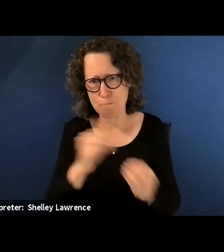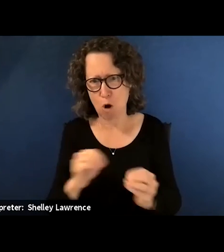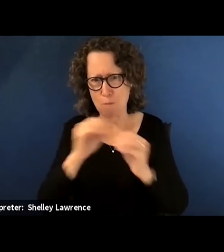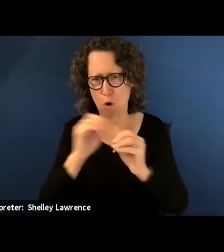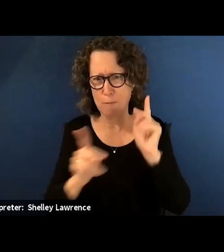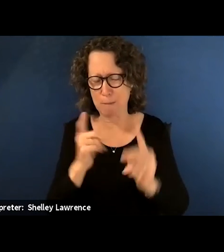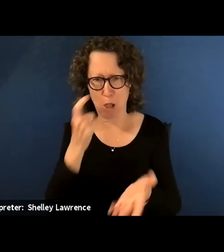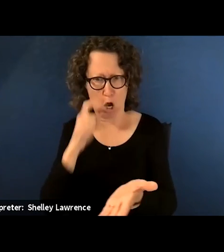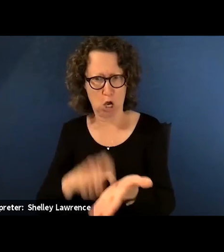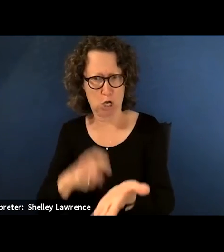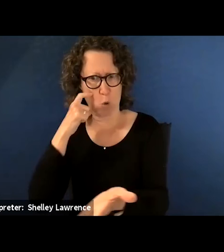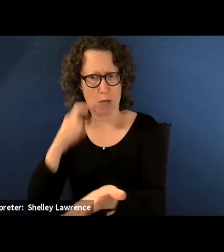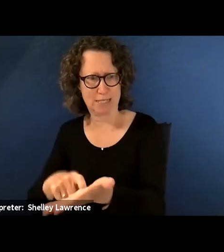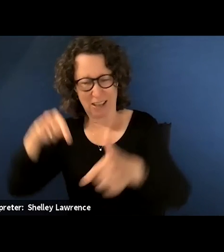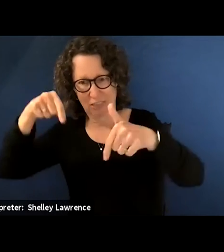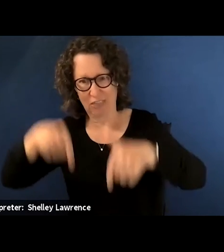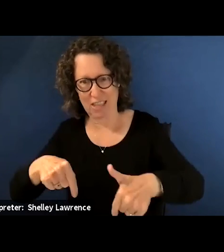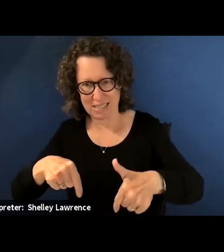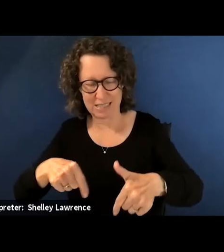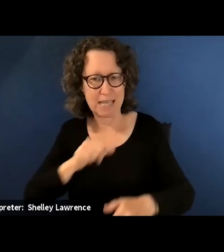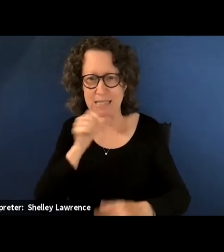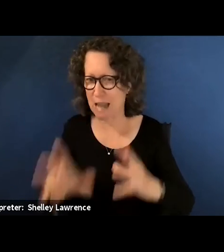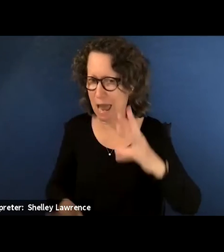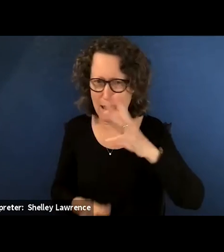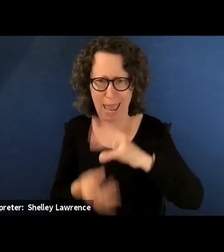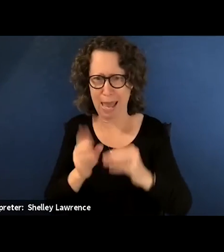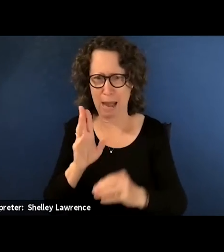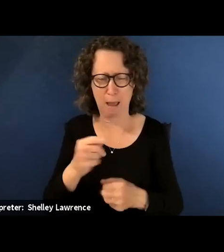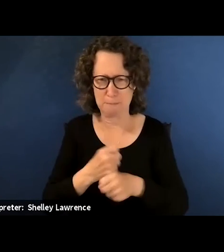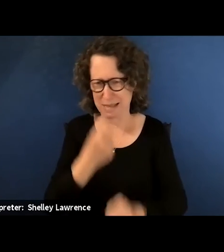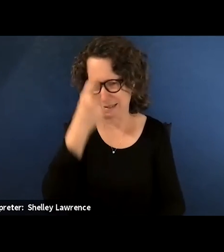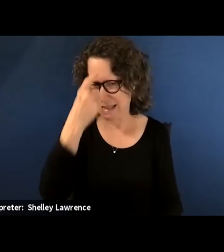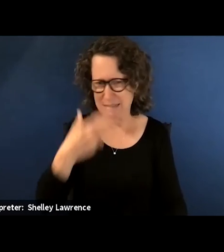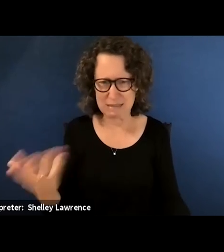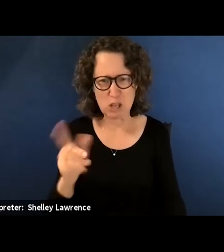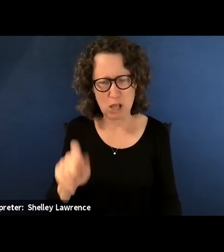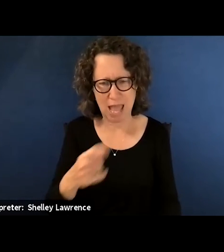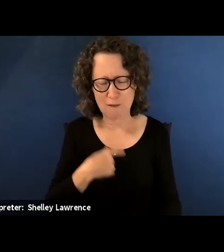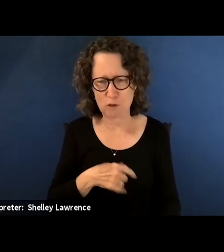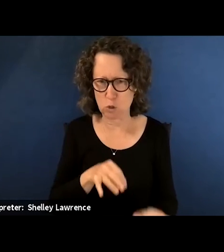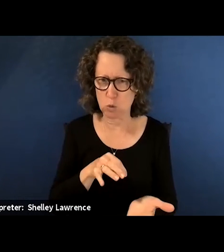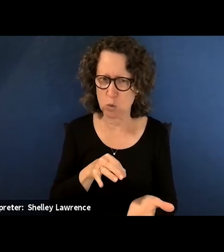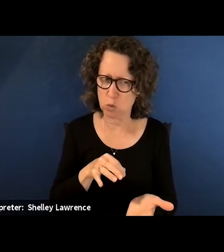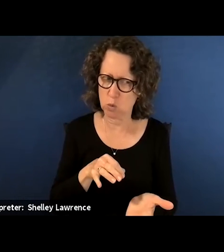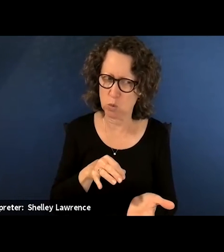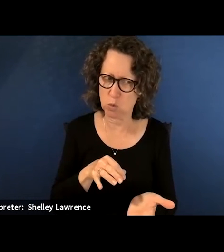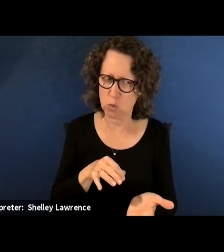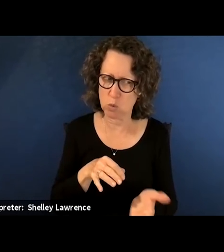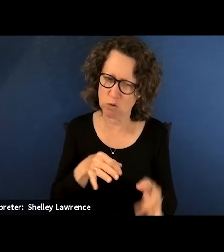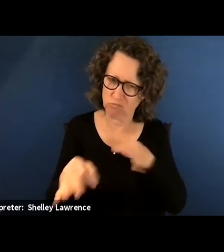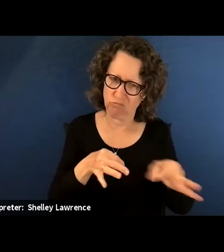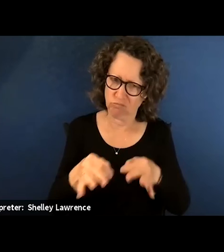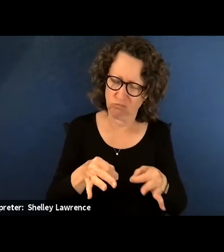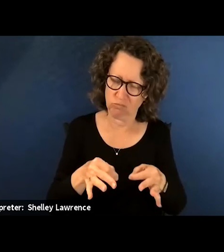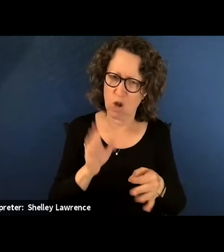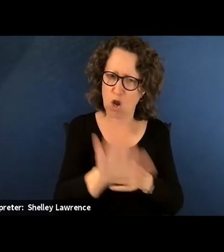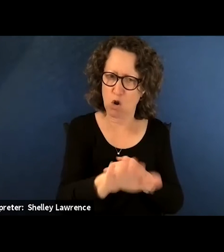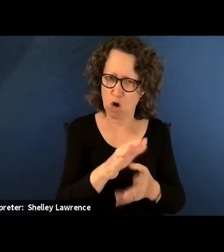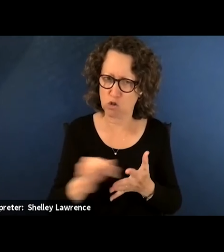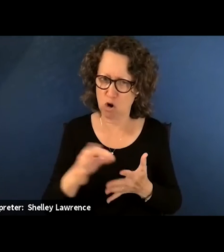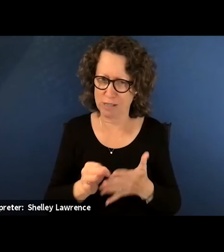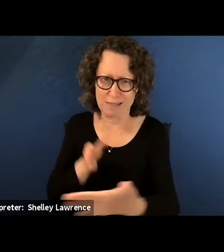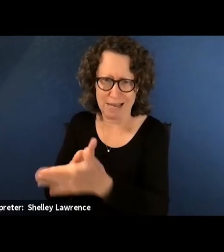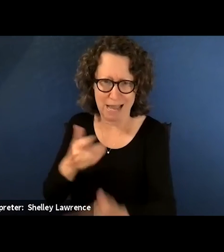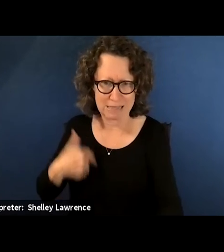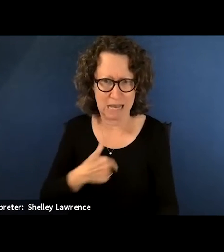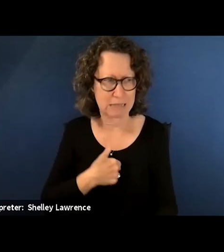ahí. Muchas más personas están notando que esto no tiene sentido y ustedes van a tener que responder por estas